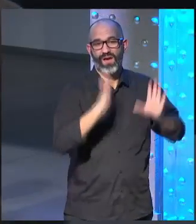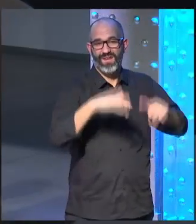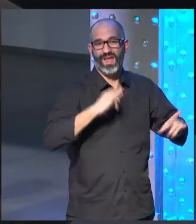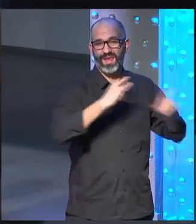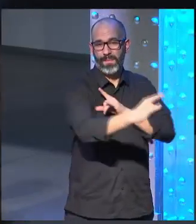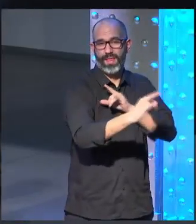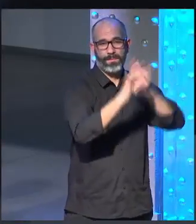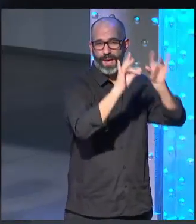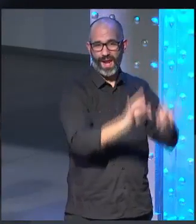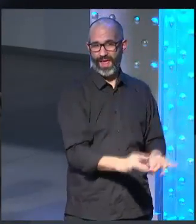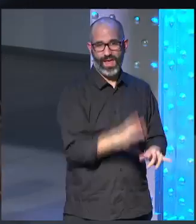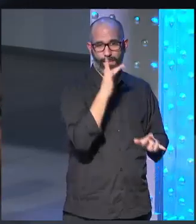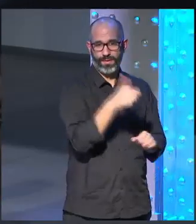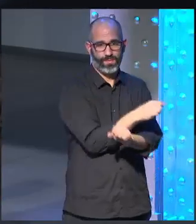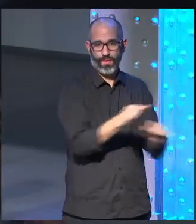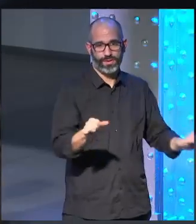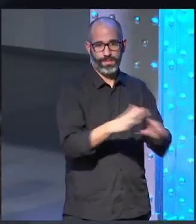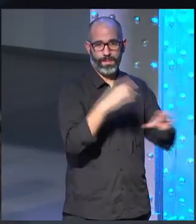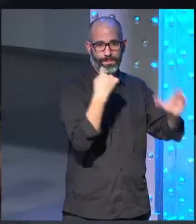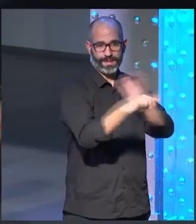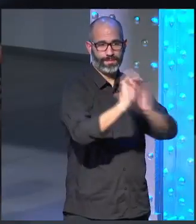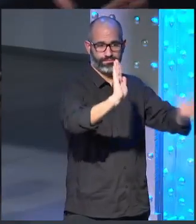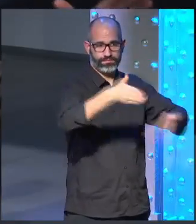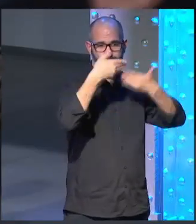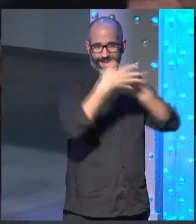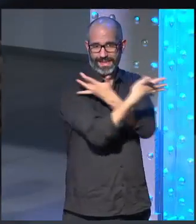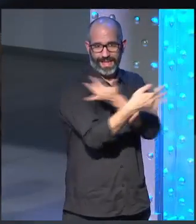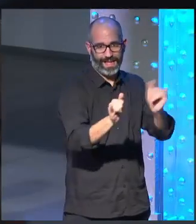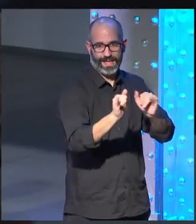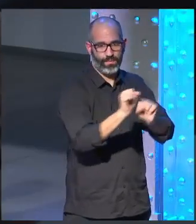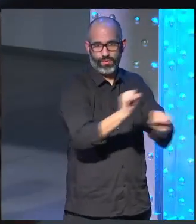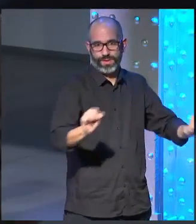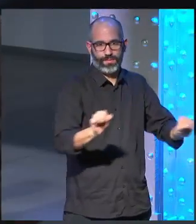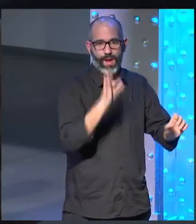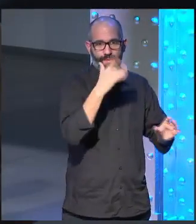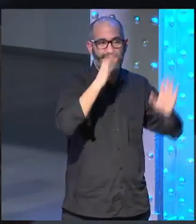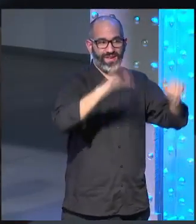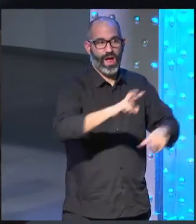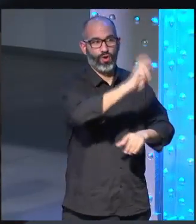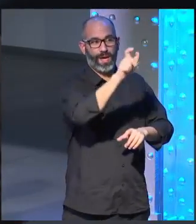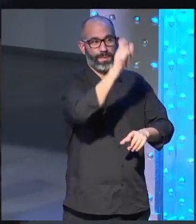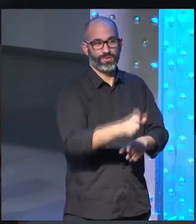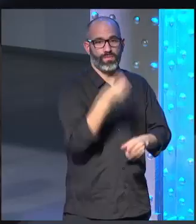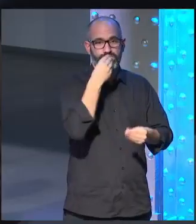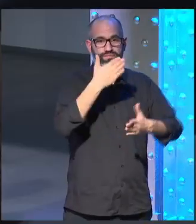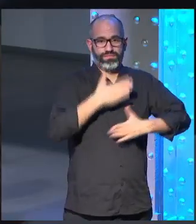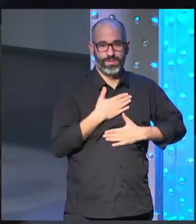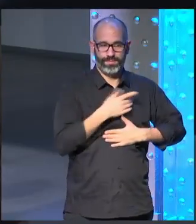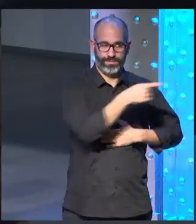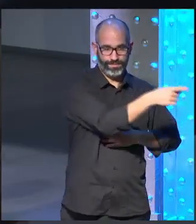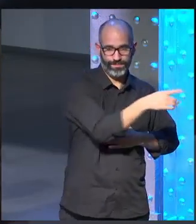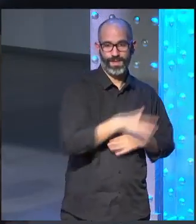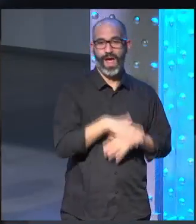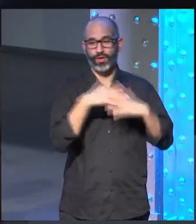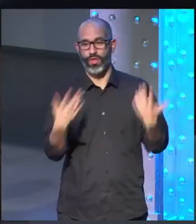imposible que este mensaje hubiera llegado a él, ¿no? Aunque sea la otra persona que le gestione las redes, ¿no? Y otro ejemplo